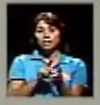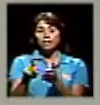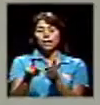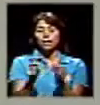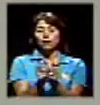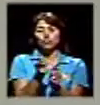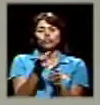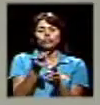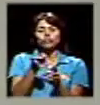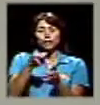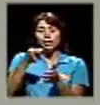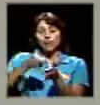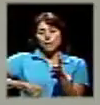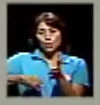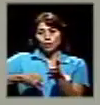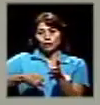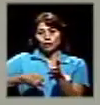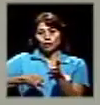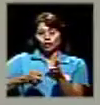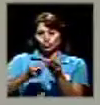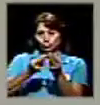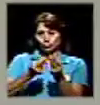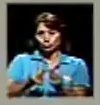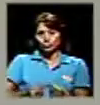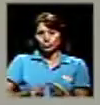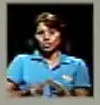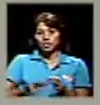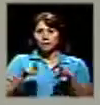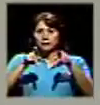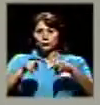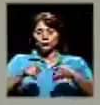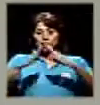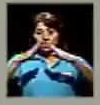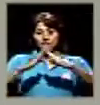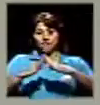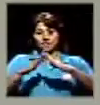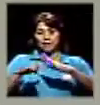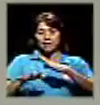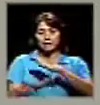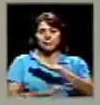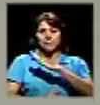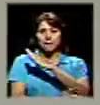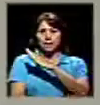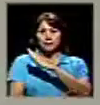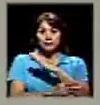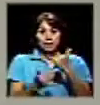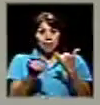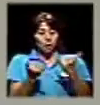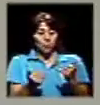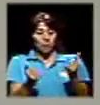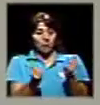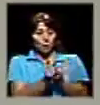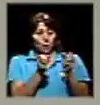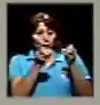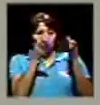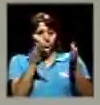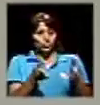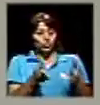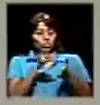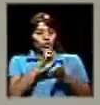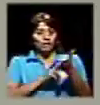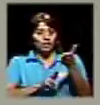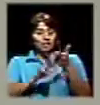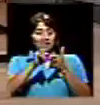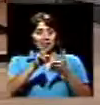de este país. Y en esta ocasión, junto con la profesora universitaria Yanira